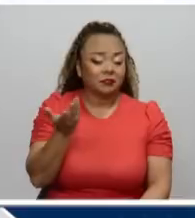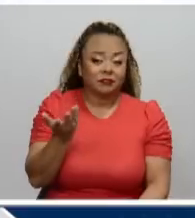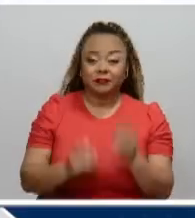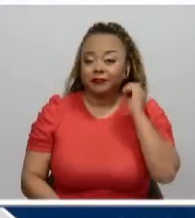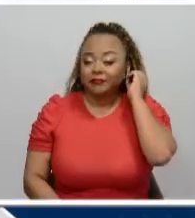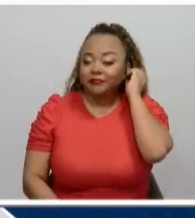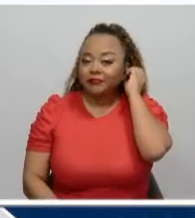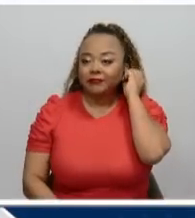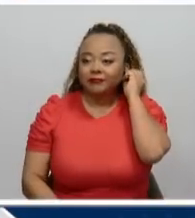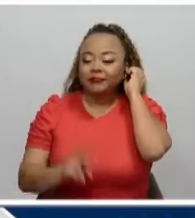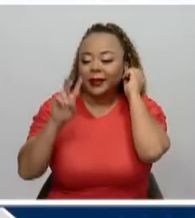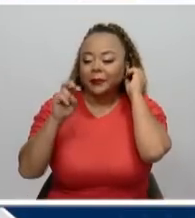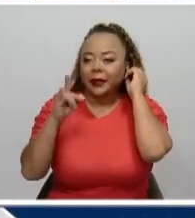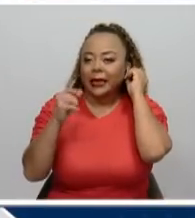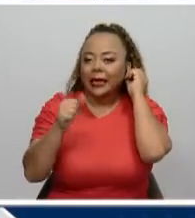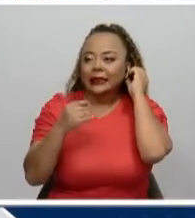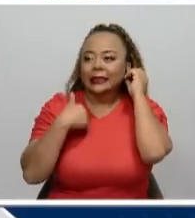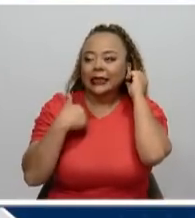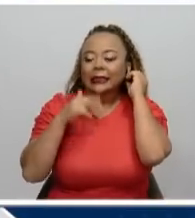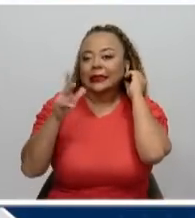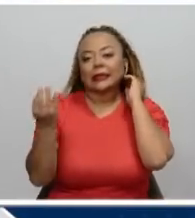a Venegas mala suerte